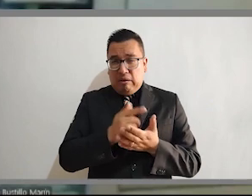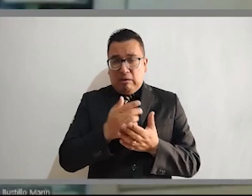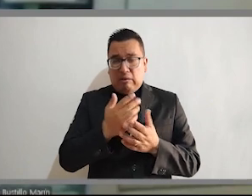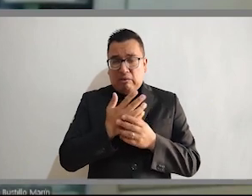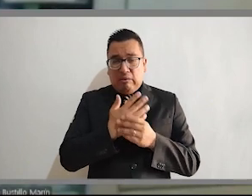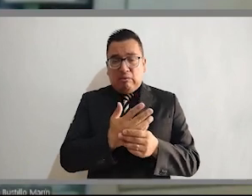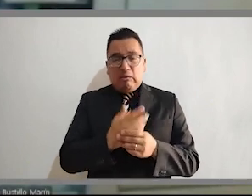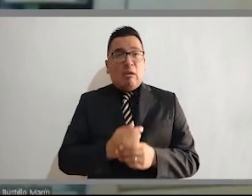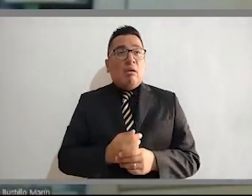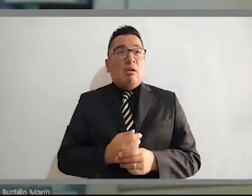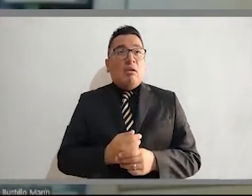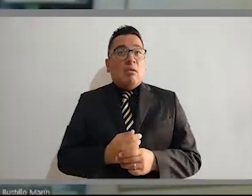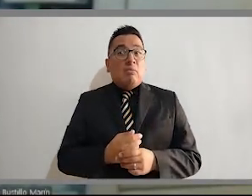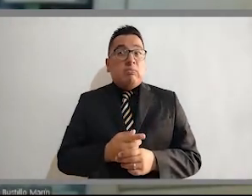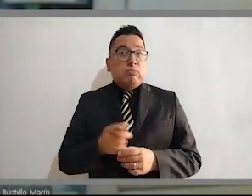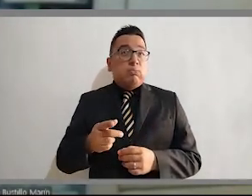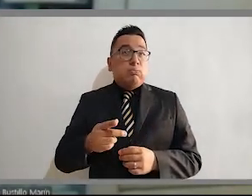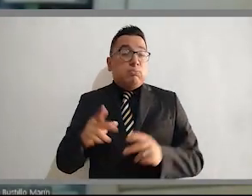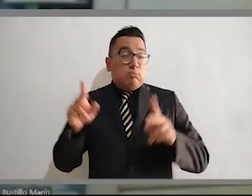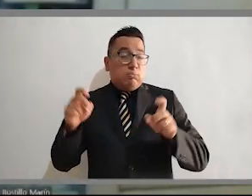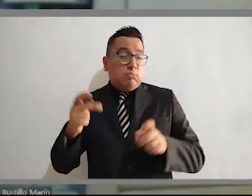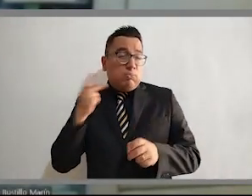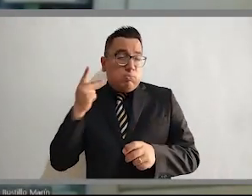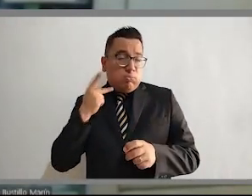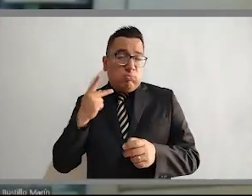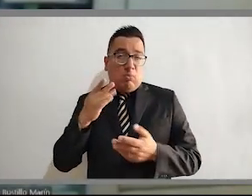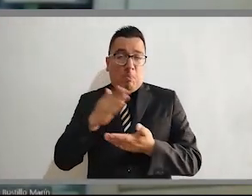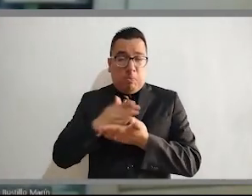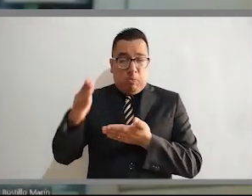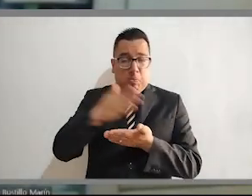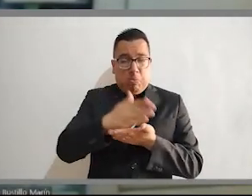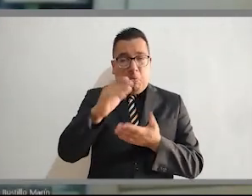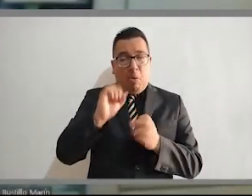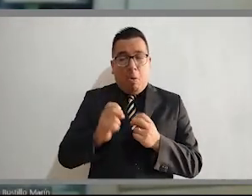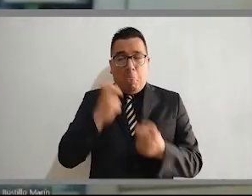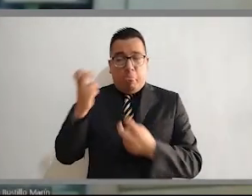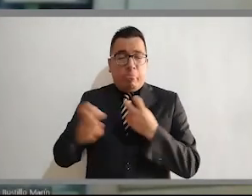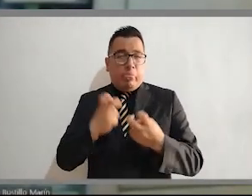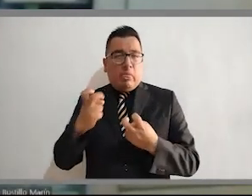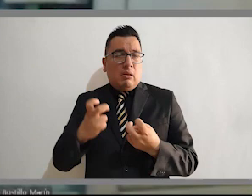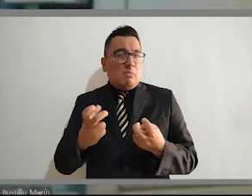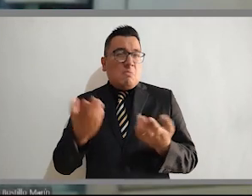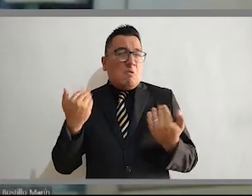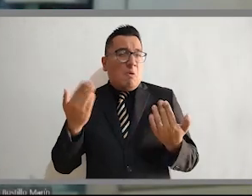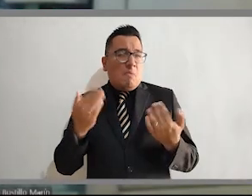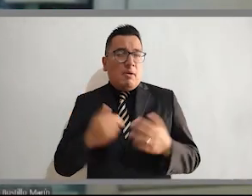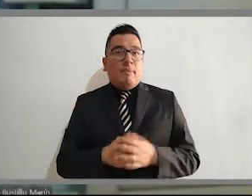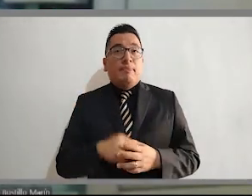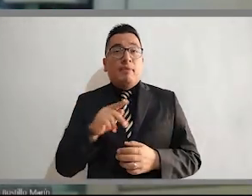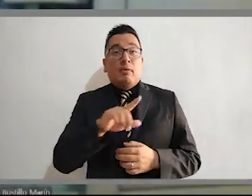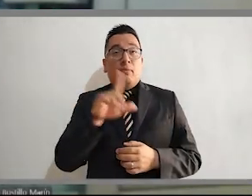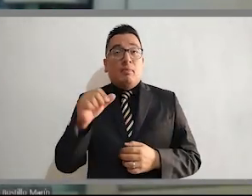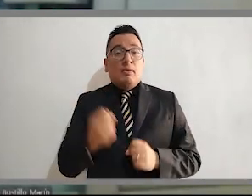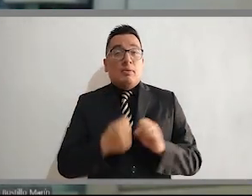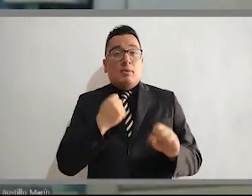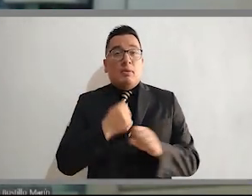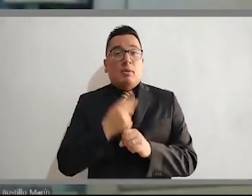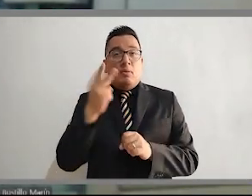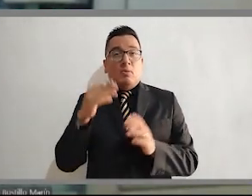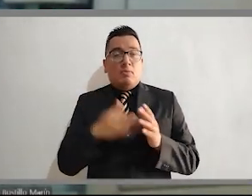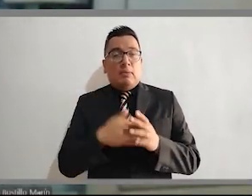violencia política, sino que se tuvo que hacer un protocolo para atender la violencia política de género en